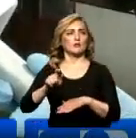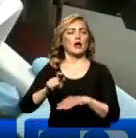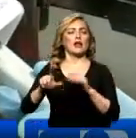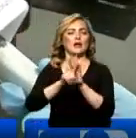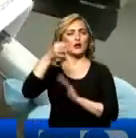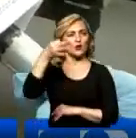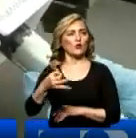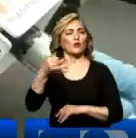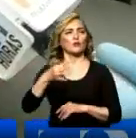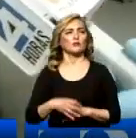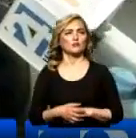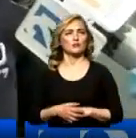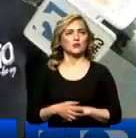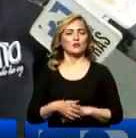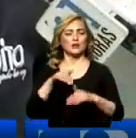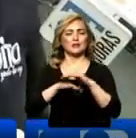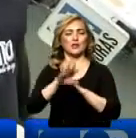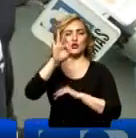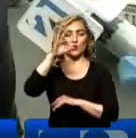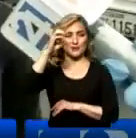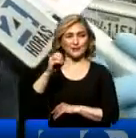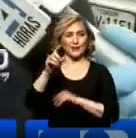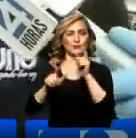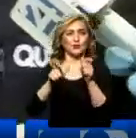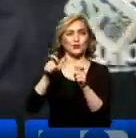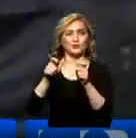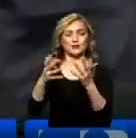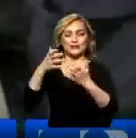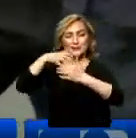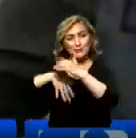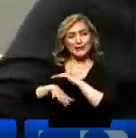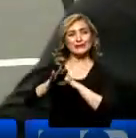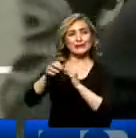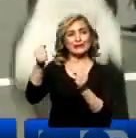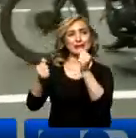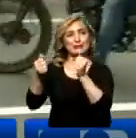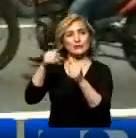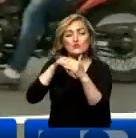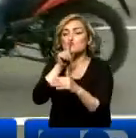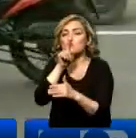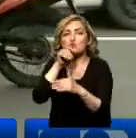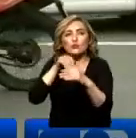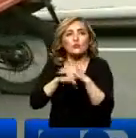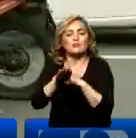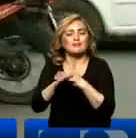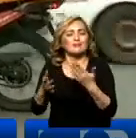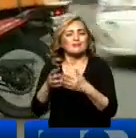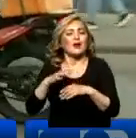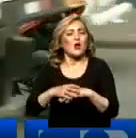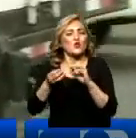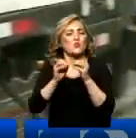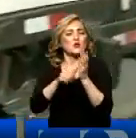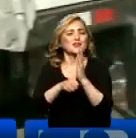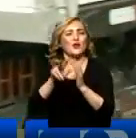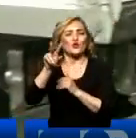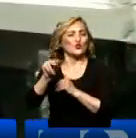los terminados en 9 y en 0 y vemos que hay personas que se quieren meter hasta en los camiones para poder entrar sin el respectivo número de